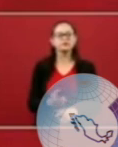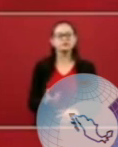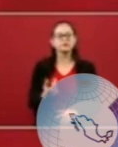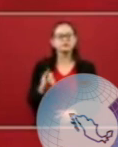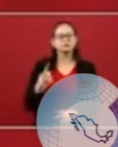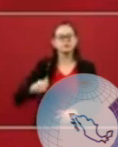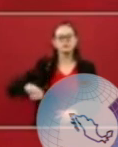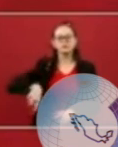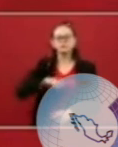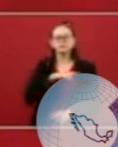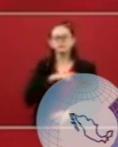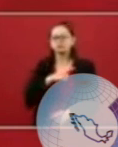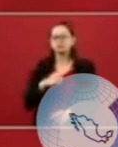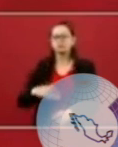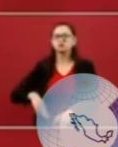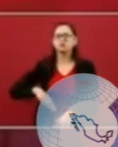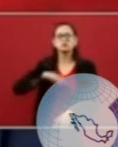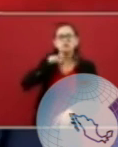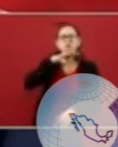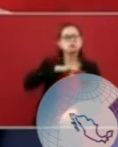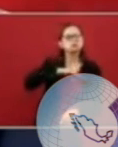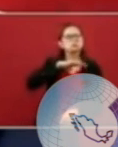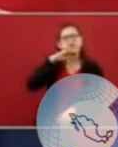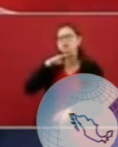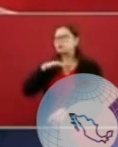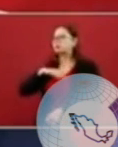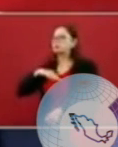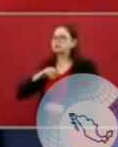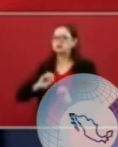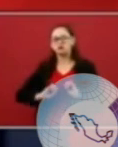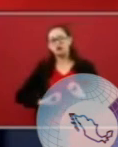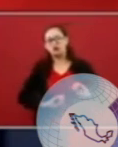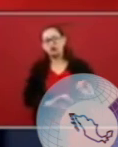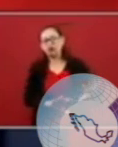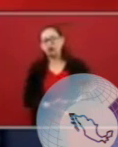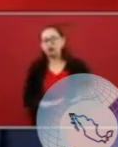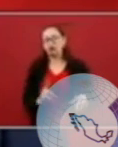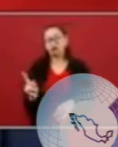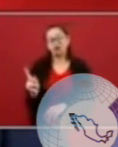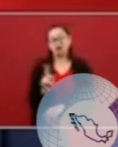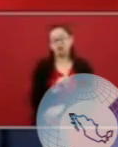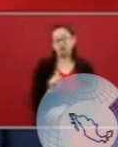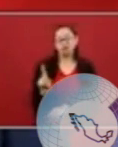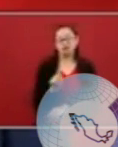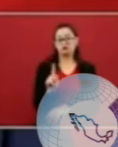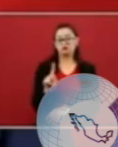distraernos, no vamos a descuidarnos,